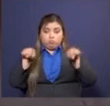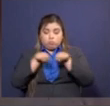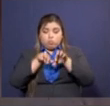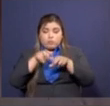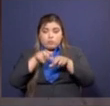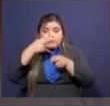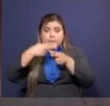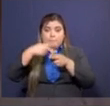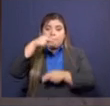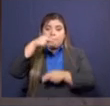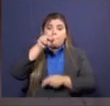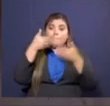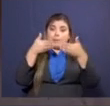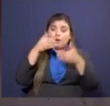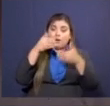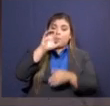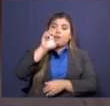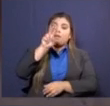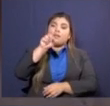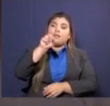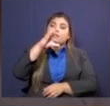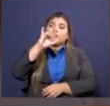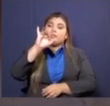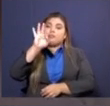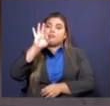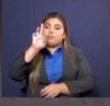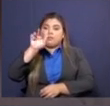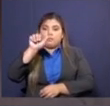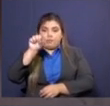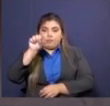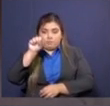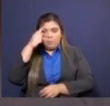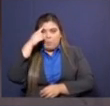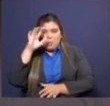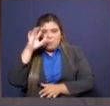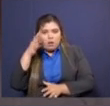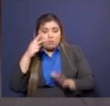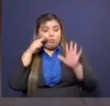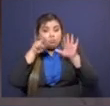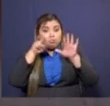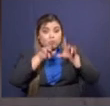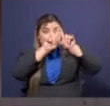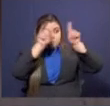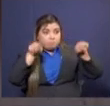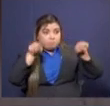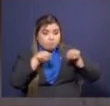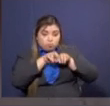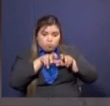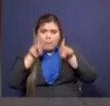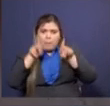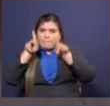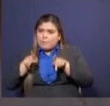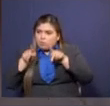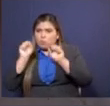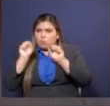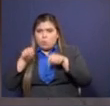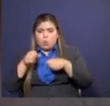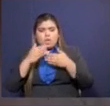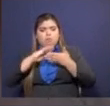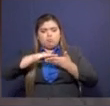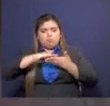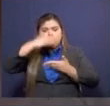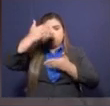para garantizar la disponibilidad y el acceso permanente a